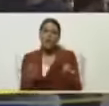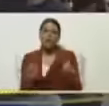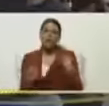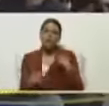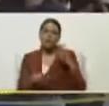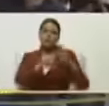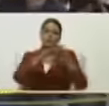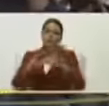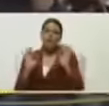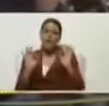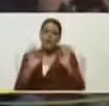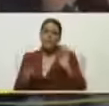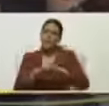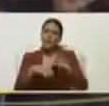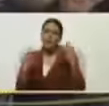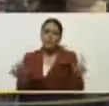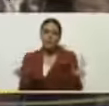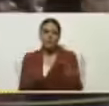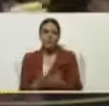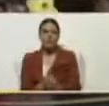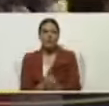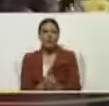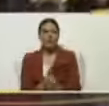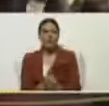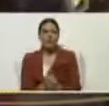compañero? ¿Por qué lo digo, Ángel?